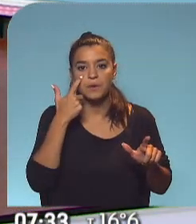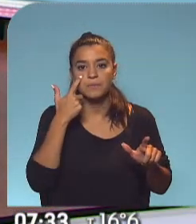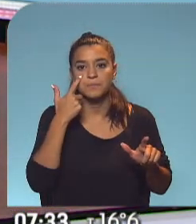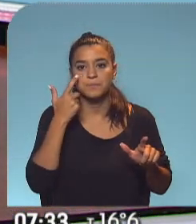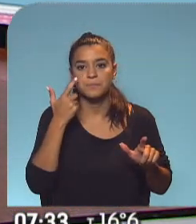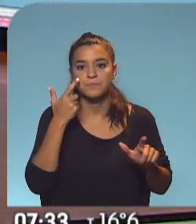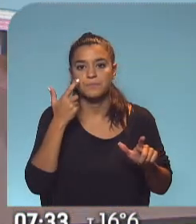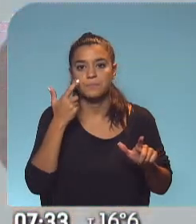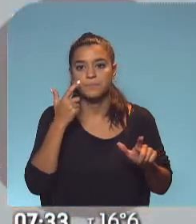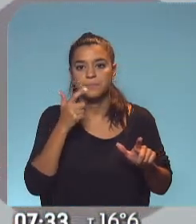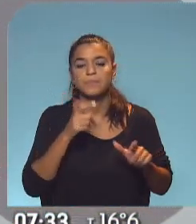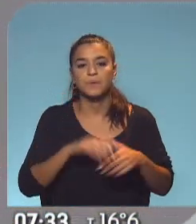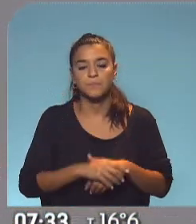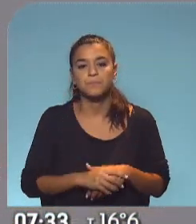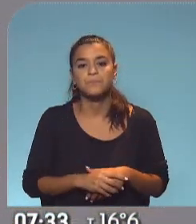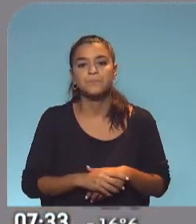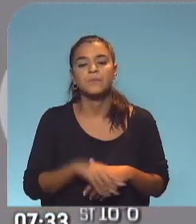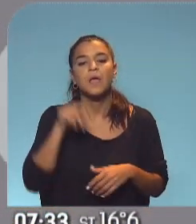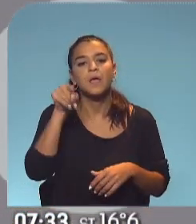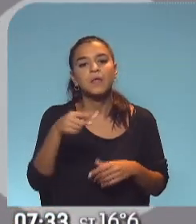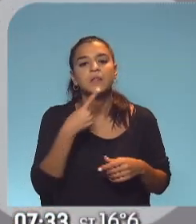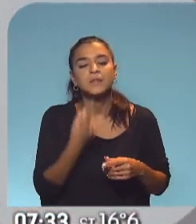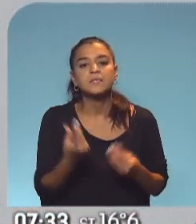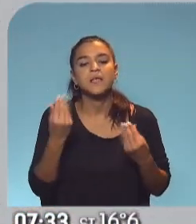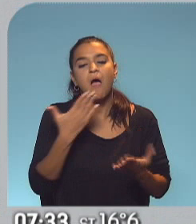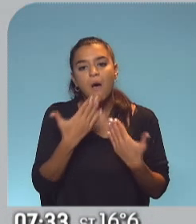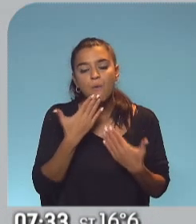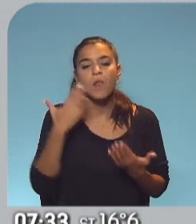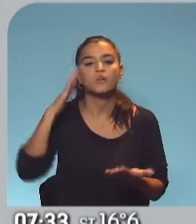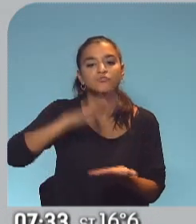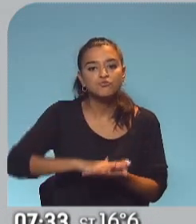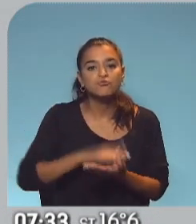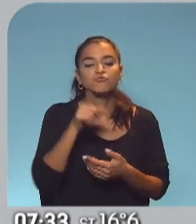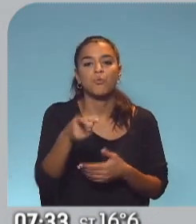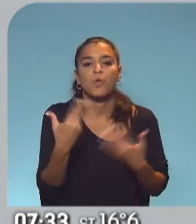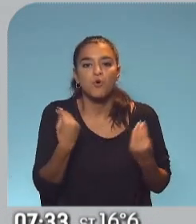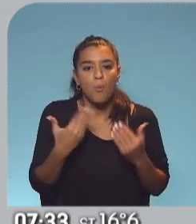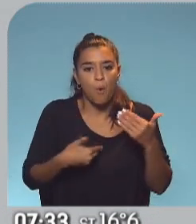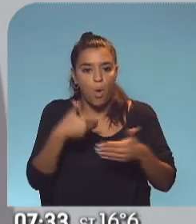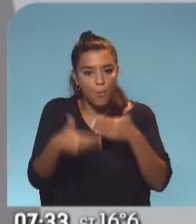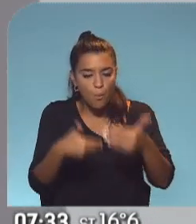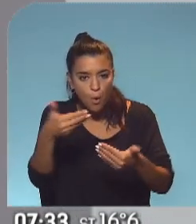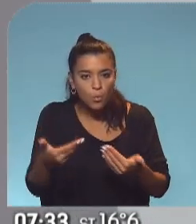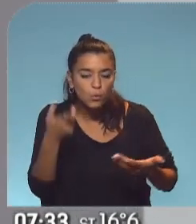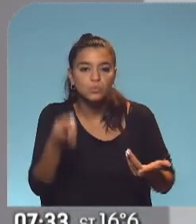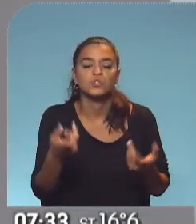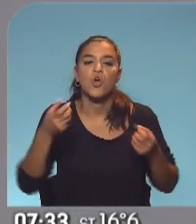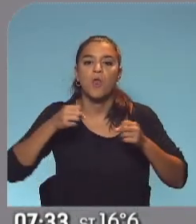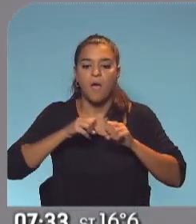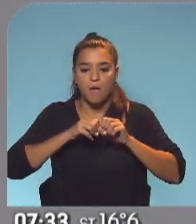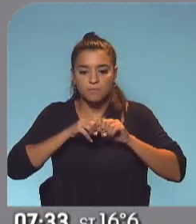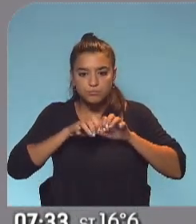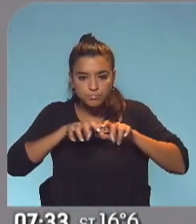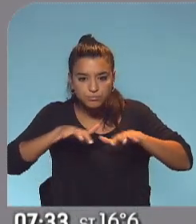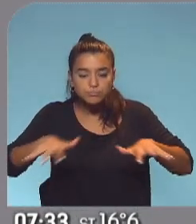¿eh? Que está aquí. Sí. Que es la placa que nos habla de cómo evoluciona esta infección en cuanto a